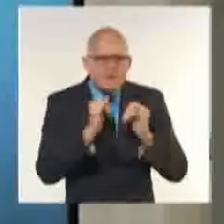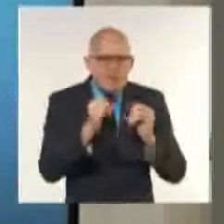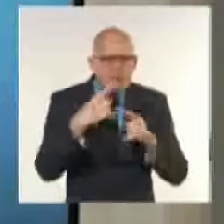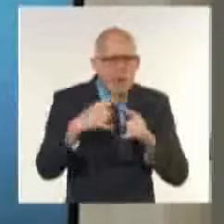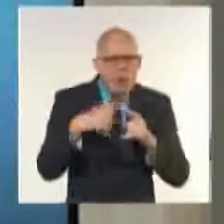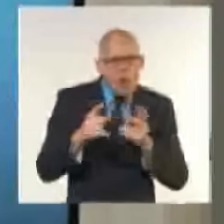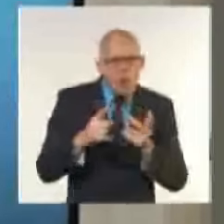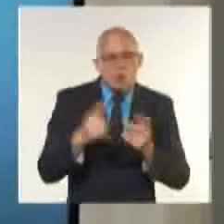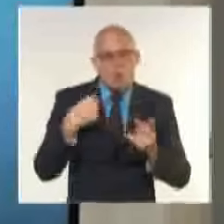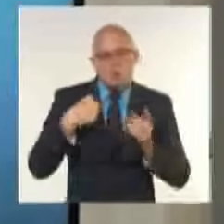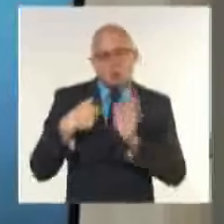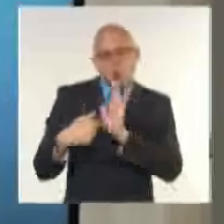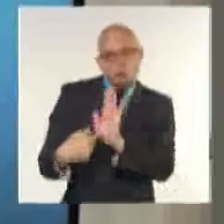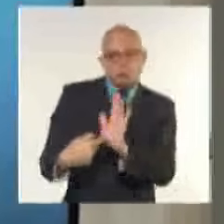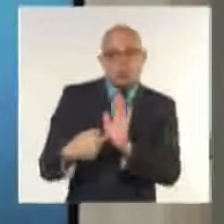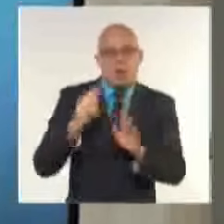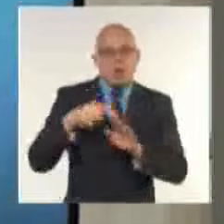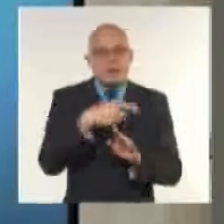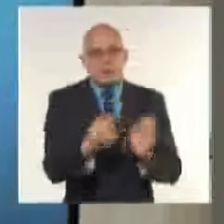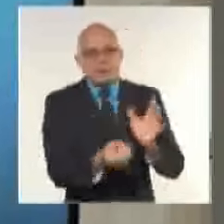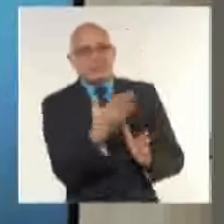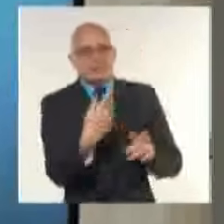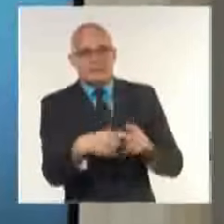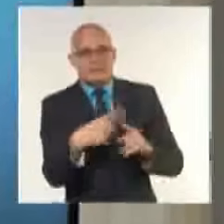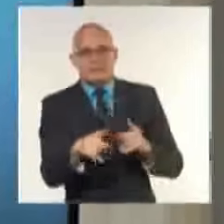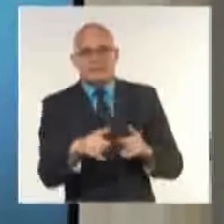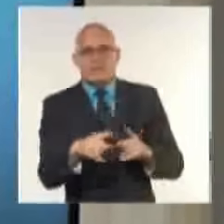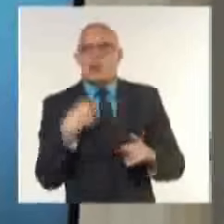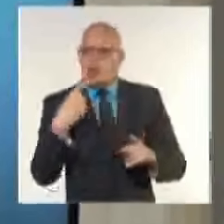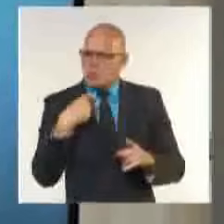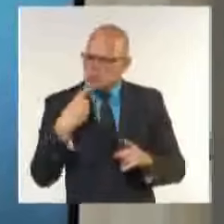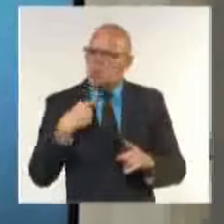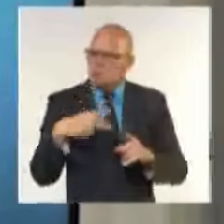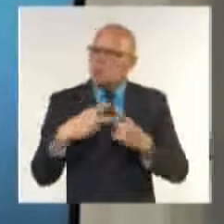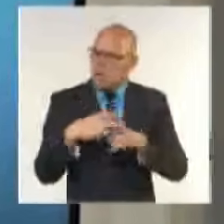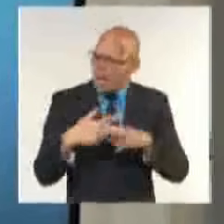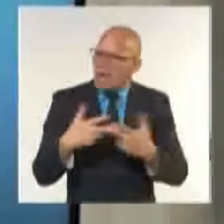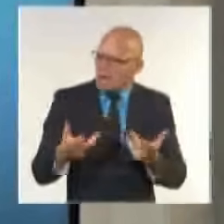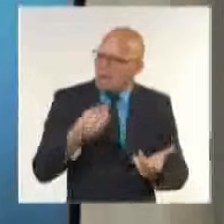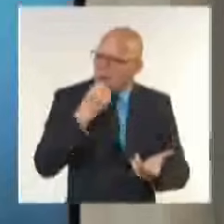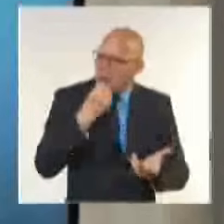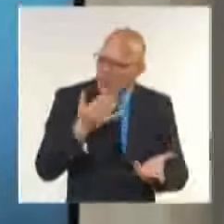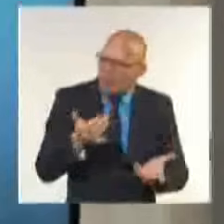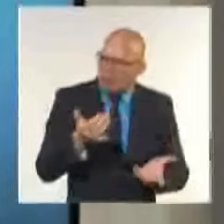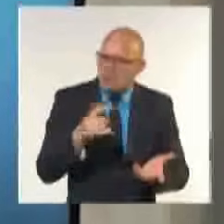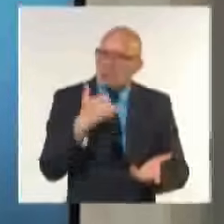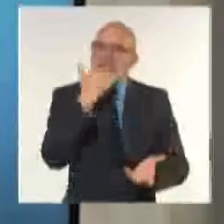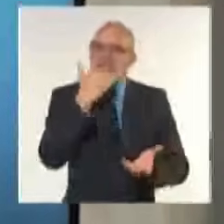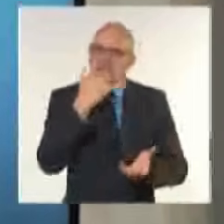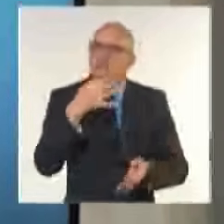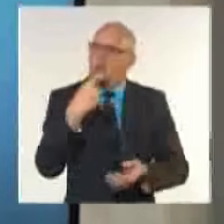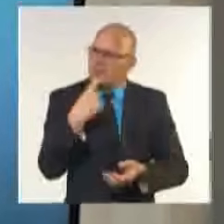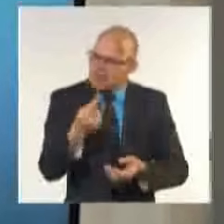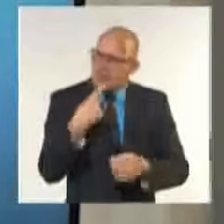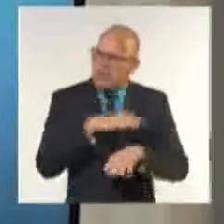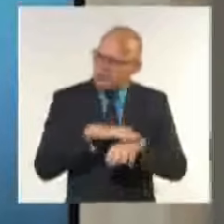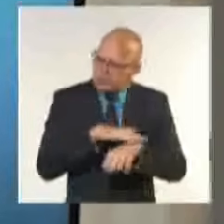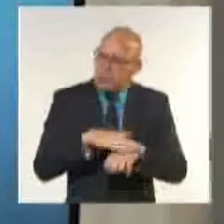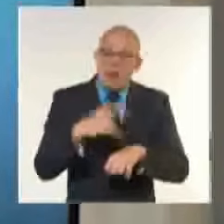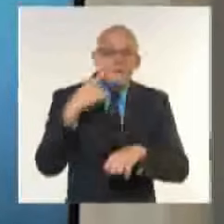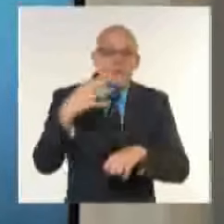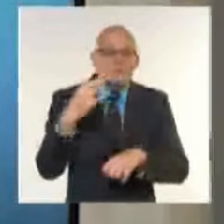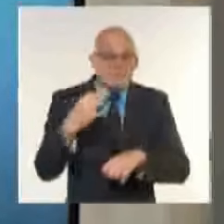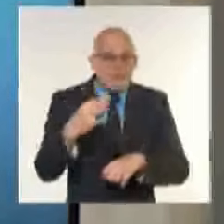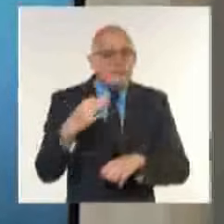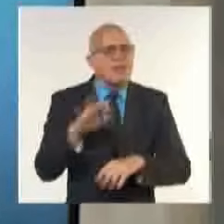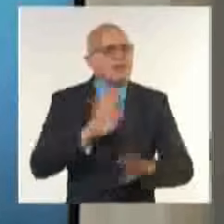aquí se exponga, rectificaremos, ya lo he dicho, rectificaremos y siempre lo más importante será prevenir. Prevenir a la vez que